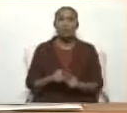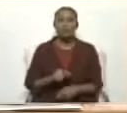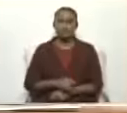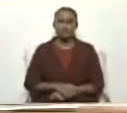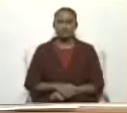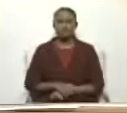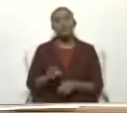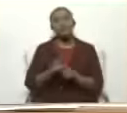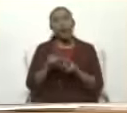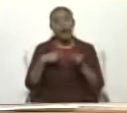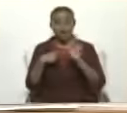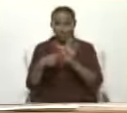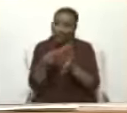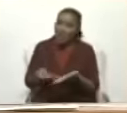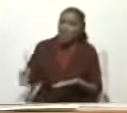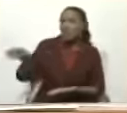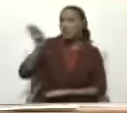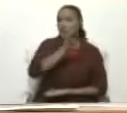lo vi.